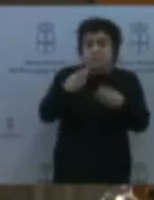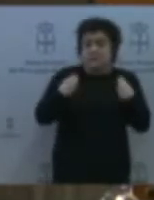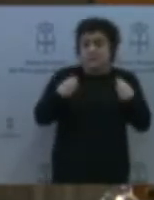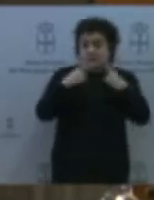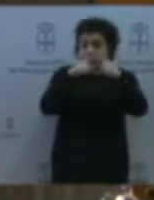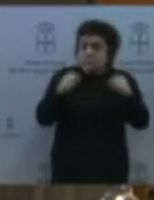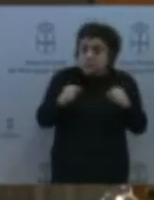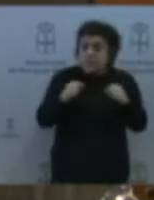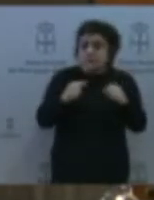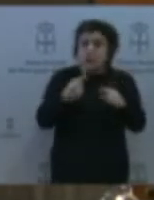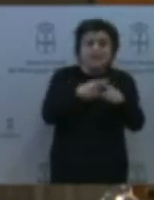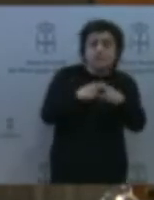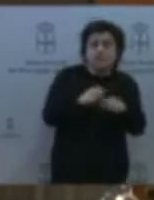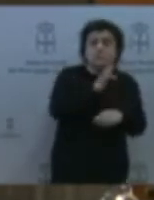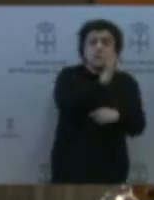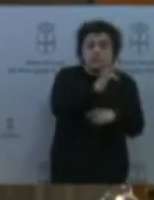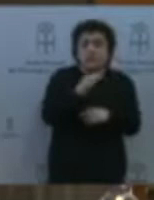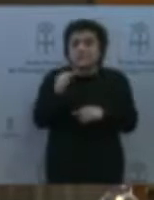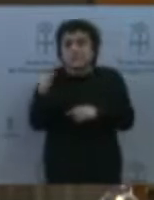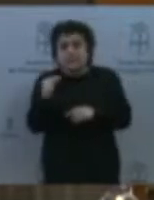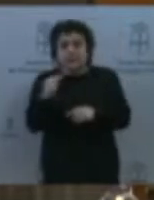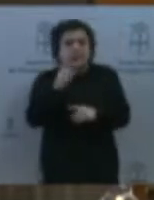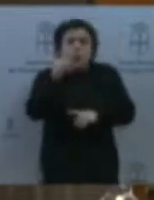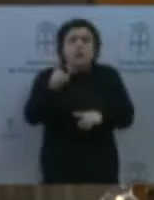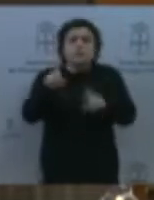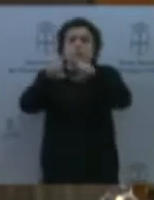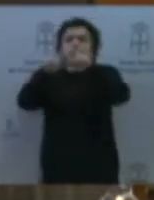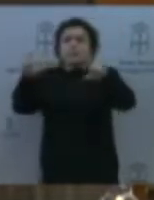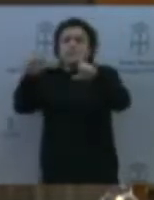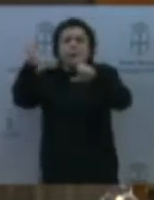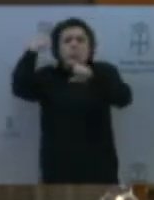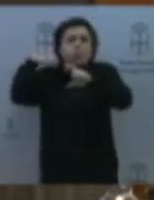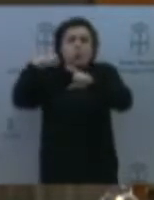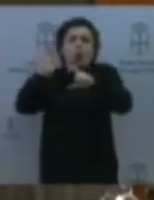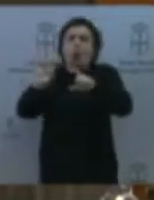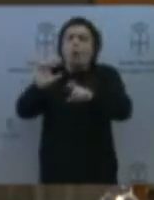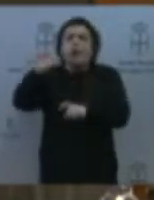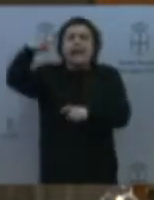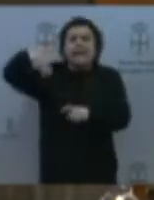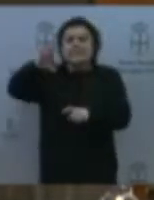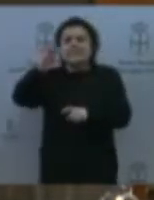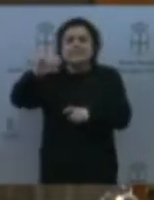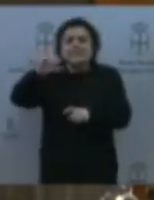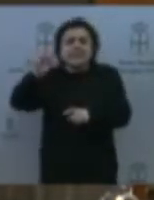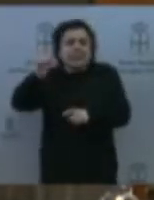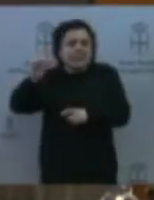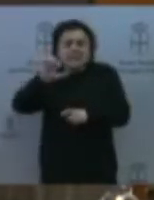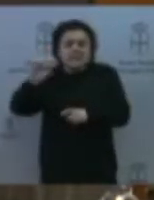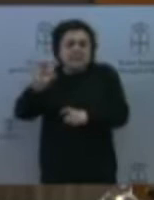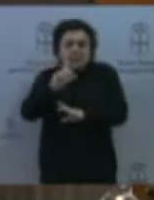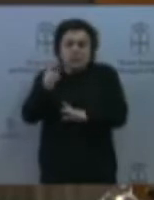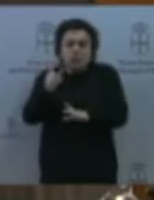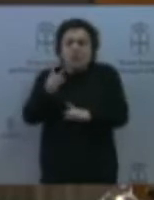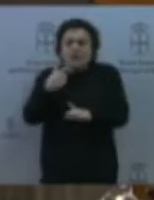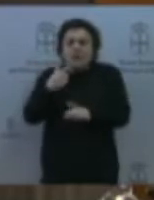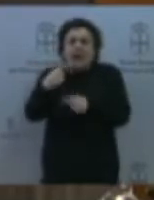Duro Felguera o una Ensidesa del que va a vivir miles de familias con ese salario, sino que lo que vamos a encontrar no son salarios que van a llegar muy justos